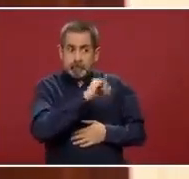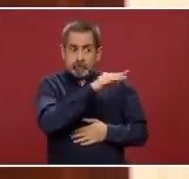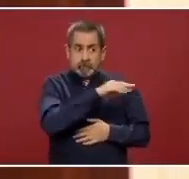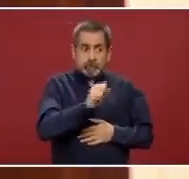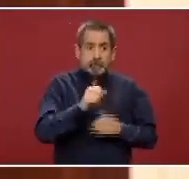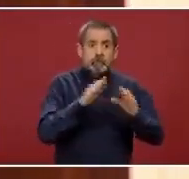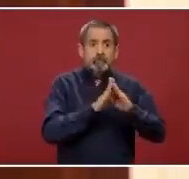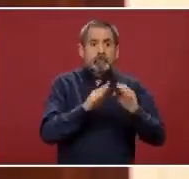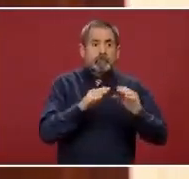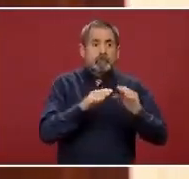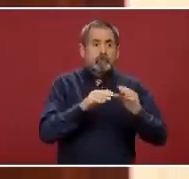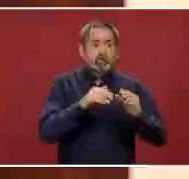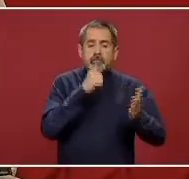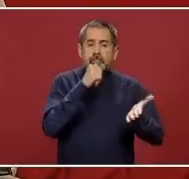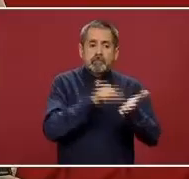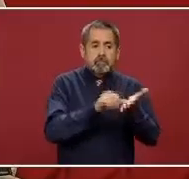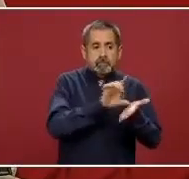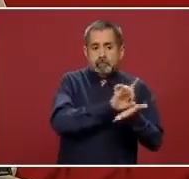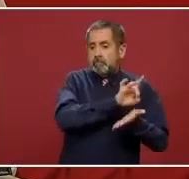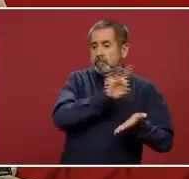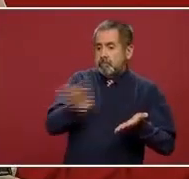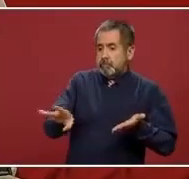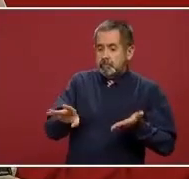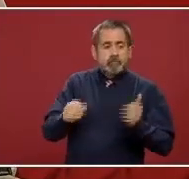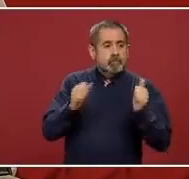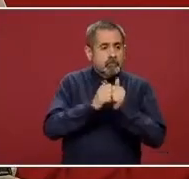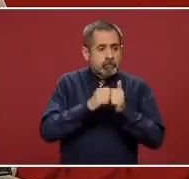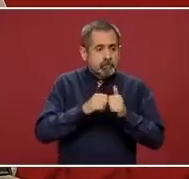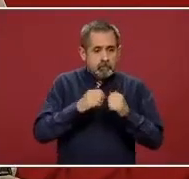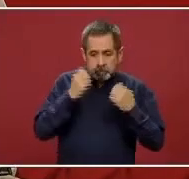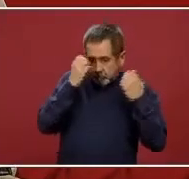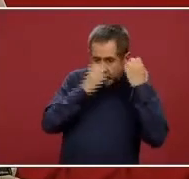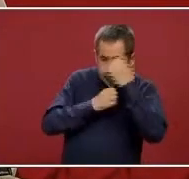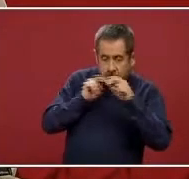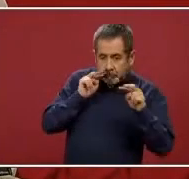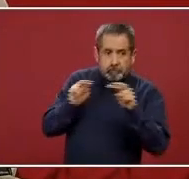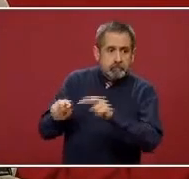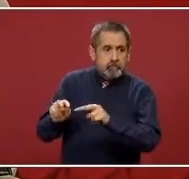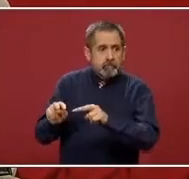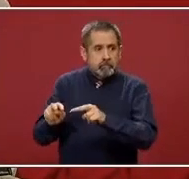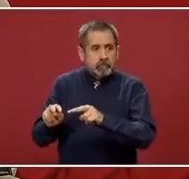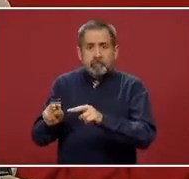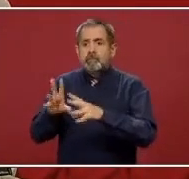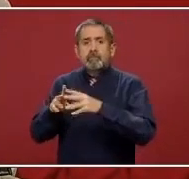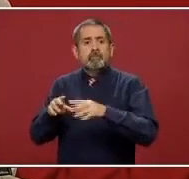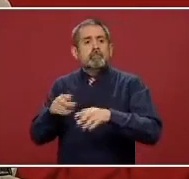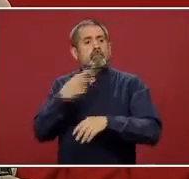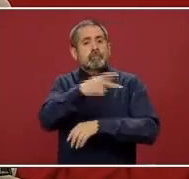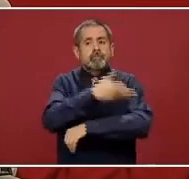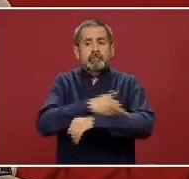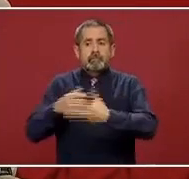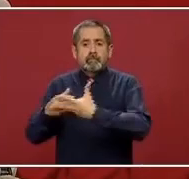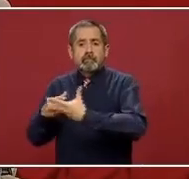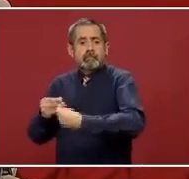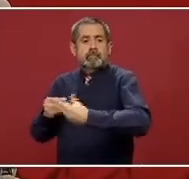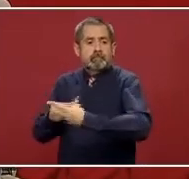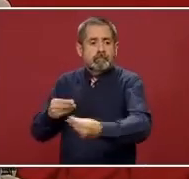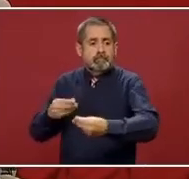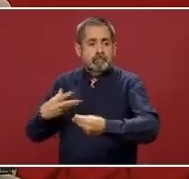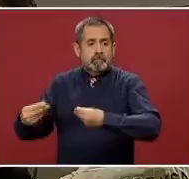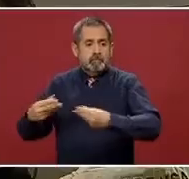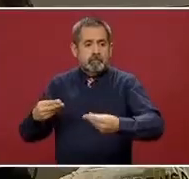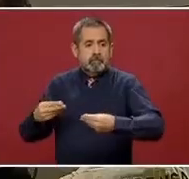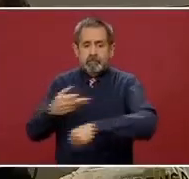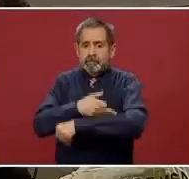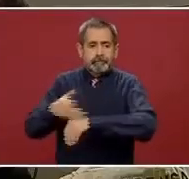por mensajería un equipo para que no se contagien los familiares, ¿verdad?